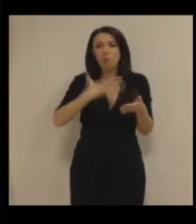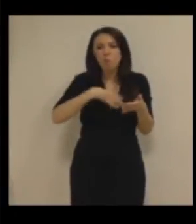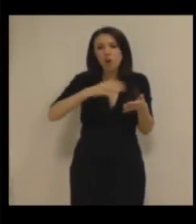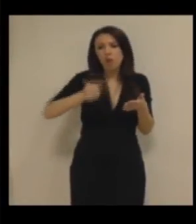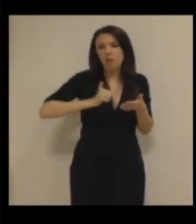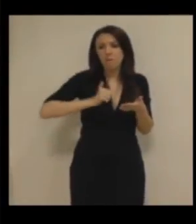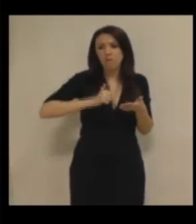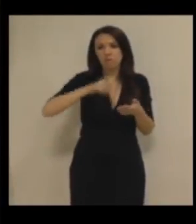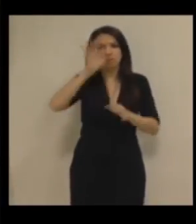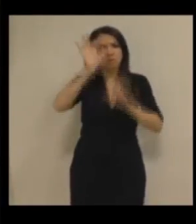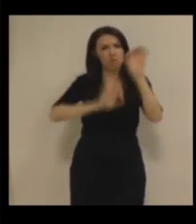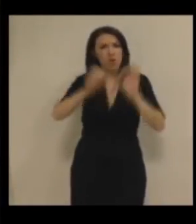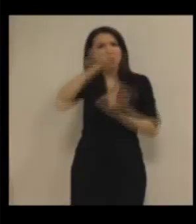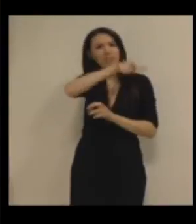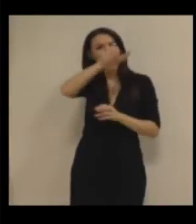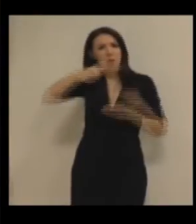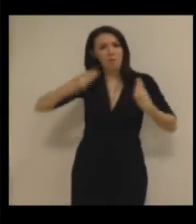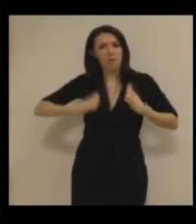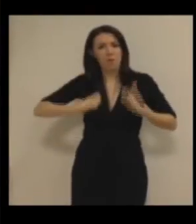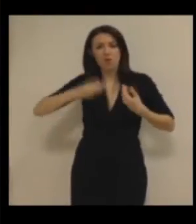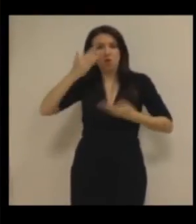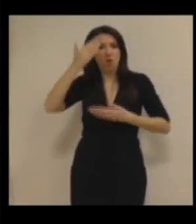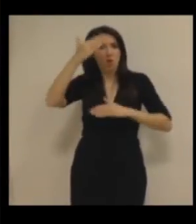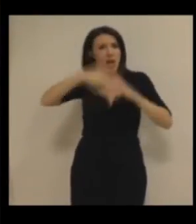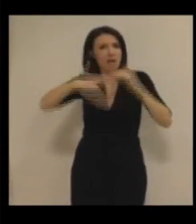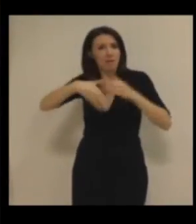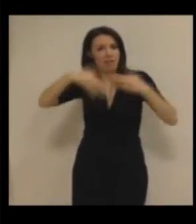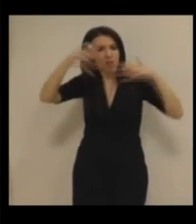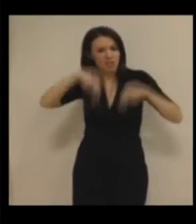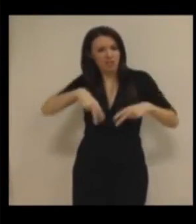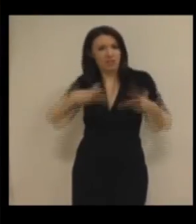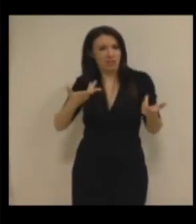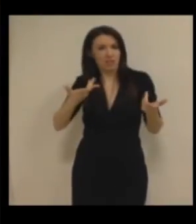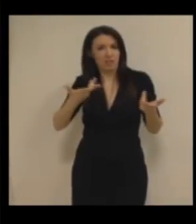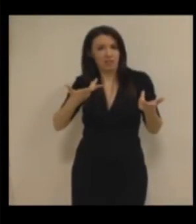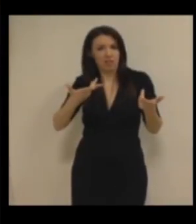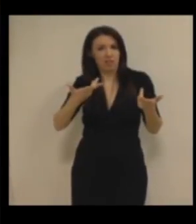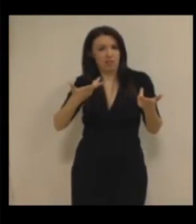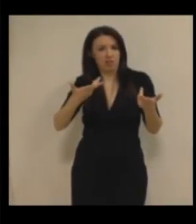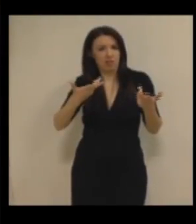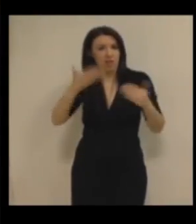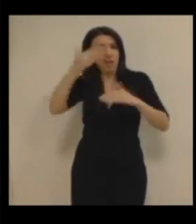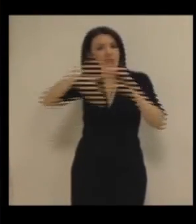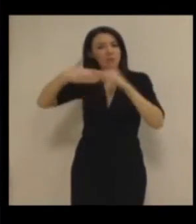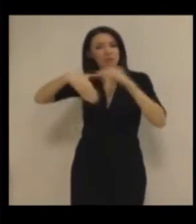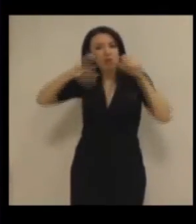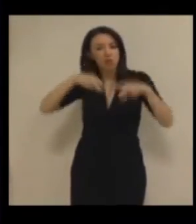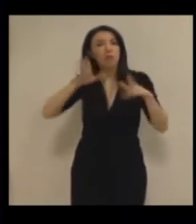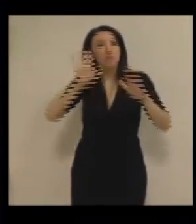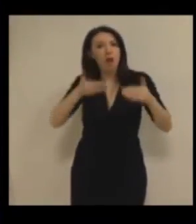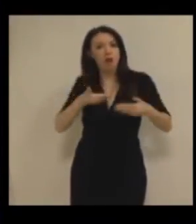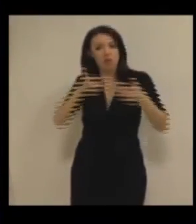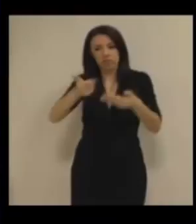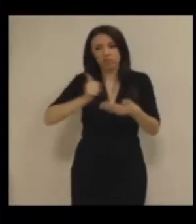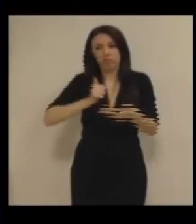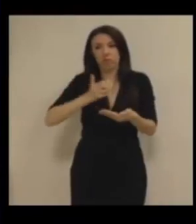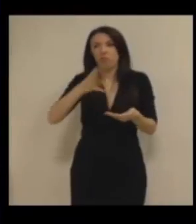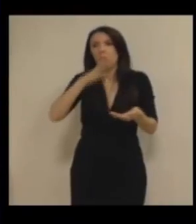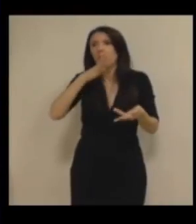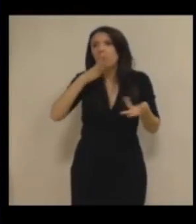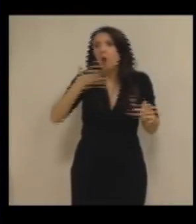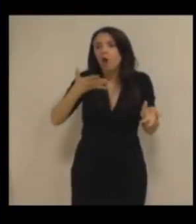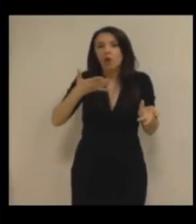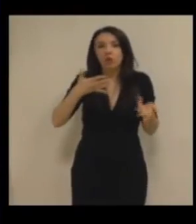a un porcentaje enorme de población, sí, que no tiene esa limitación de comprensión. Pero al no